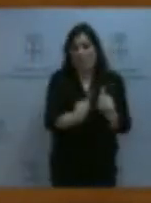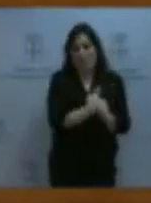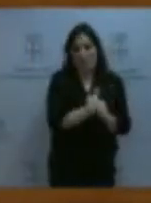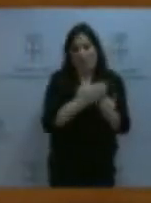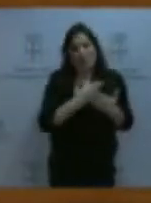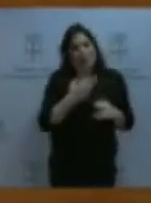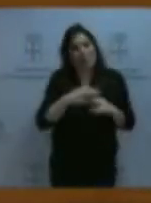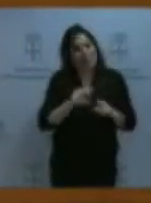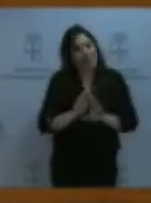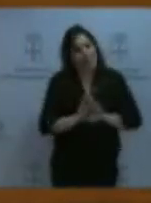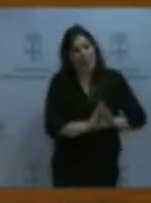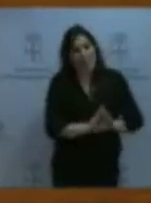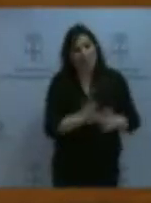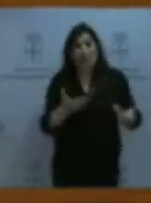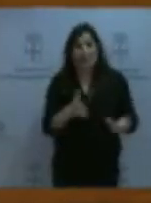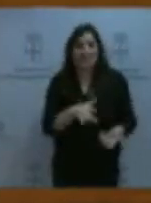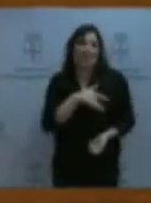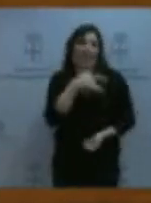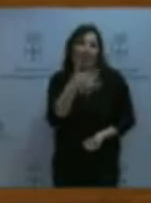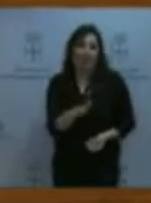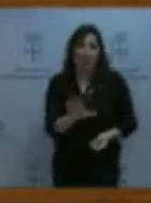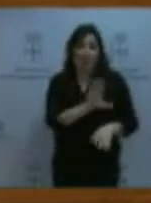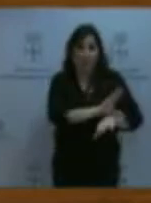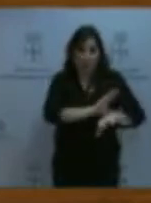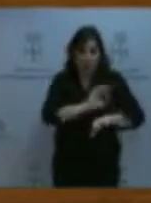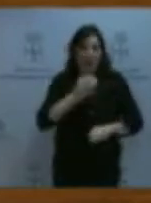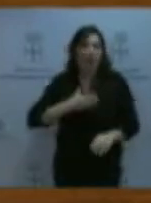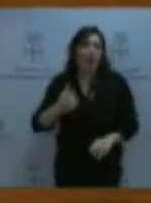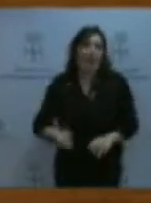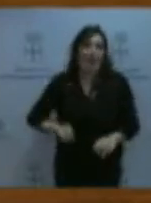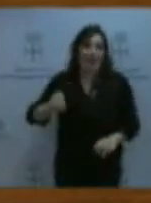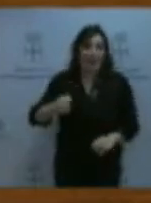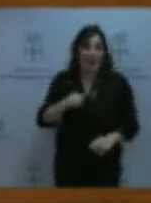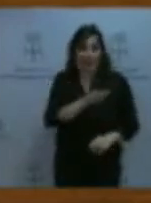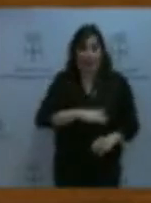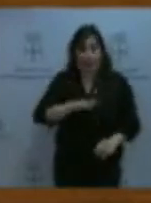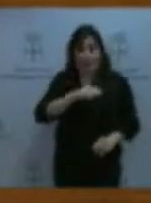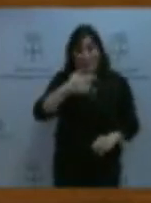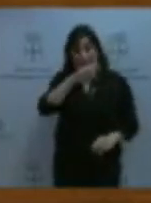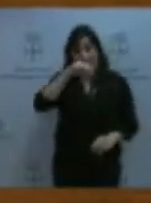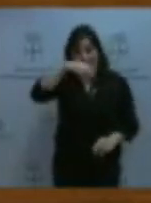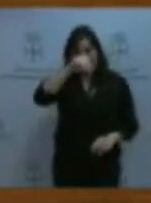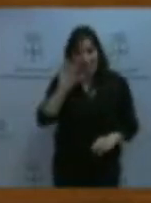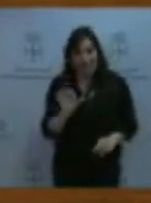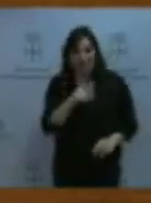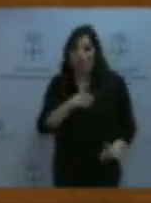como el alcalde de Grandas de Salime cometan lo que es un absoluto atropello contra el patrimonio cultural de nuestra tierra y, por tanto, contra Asturias.